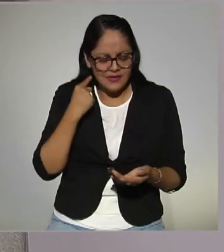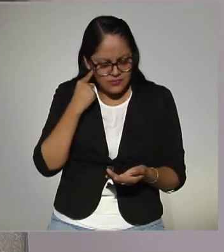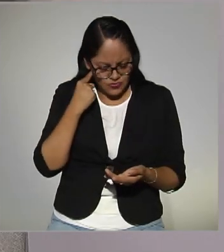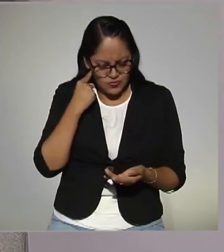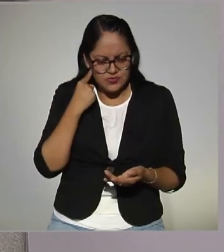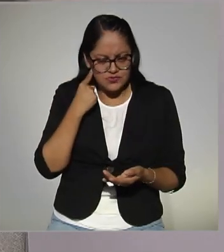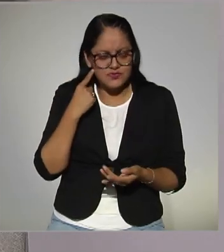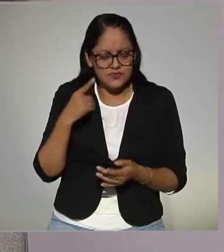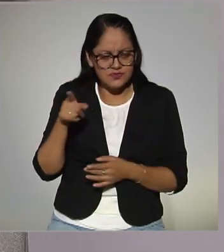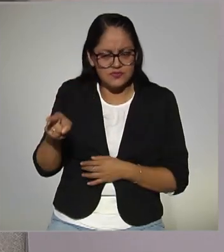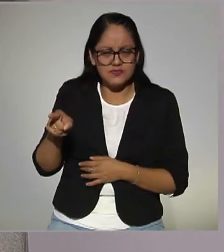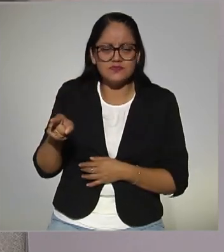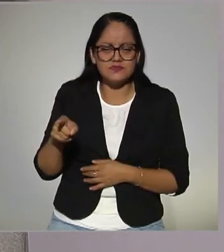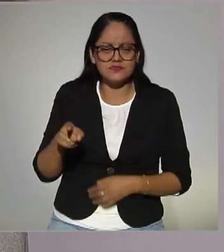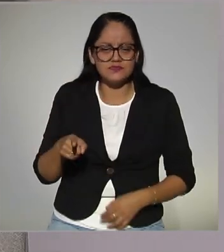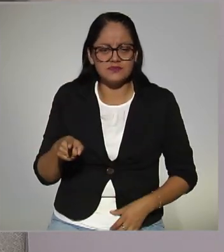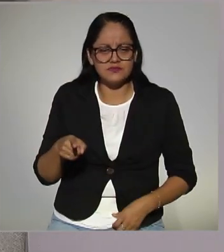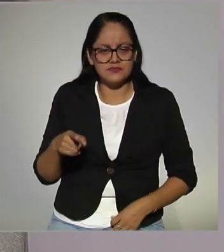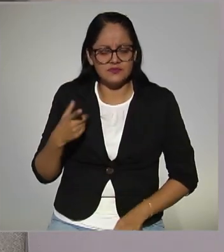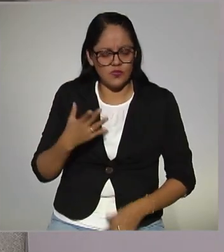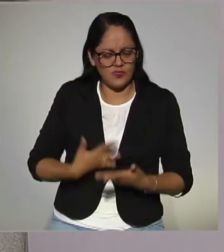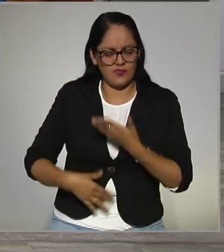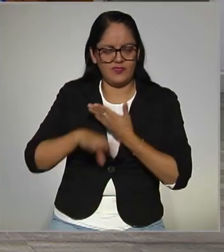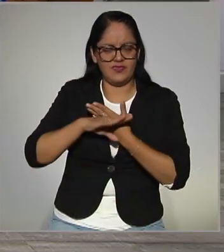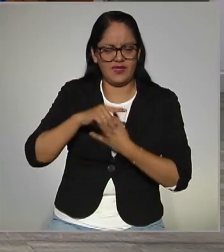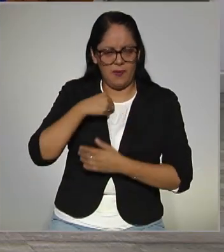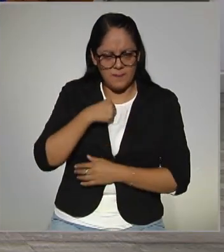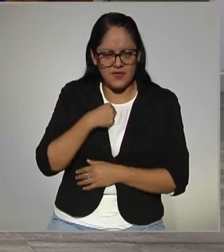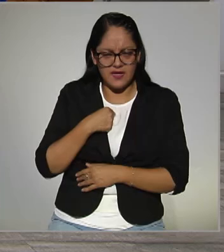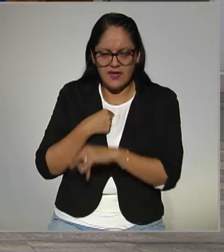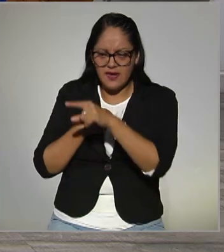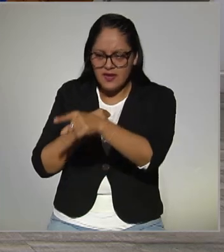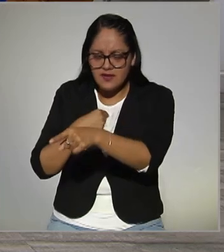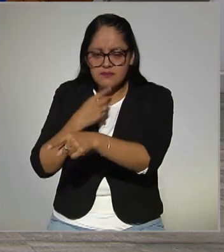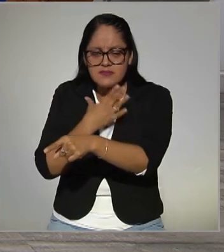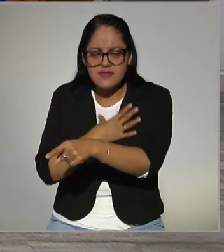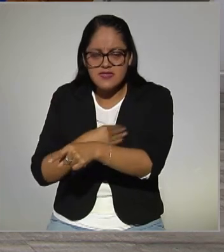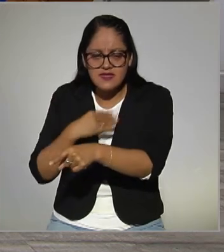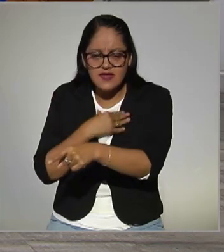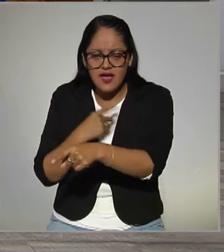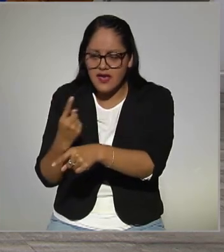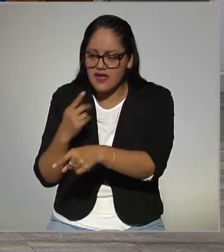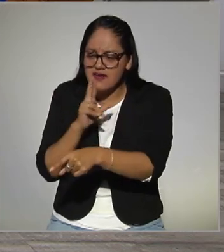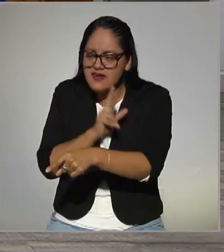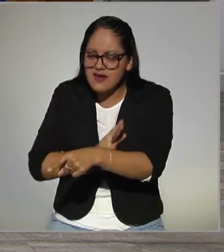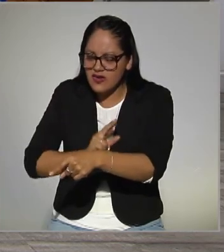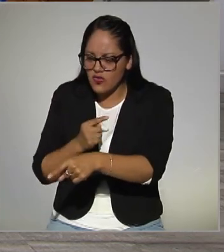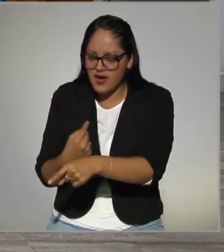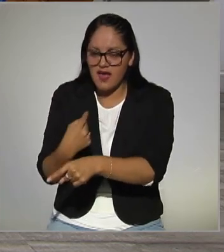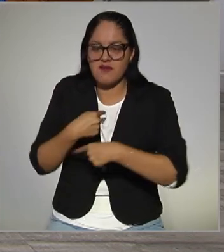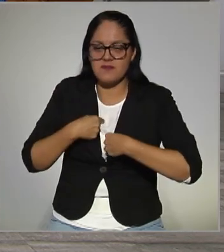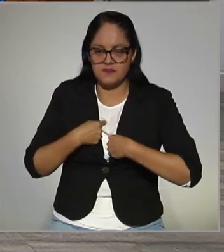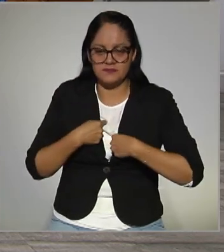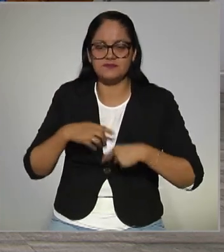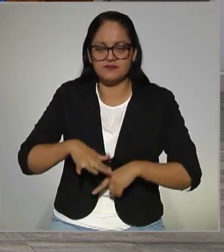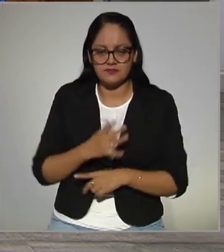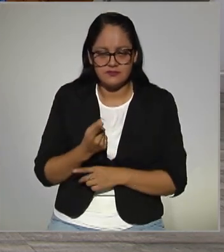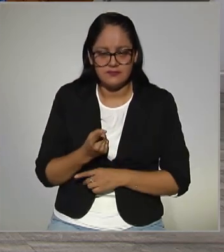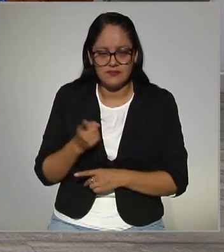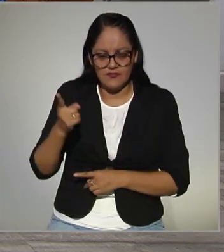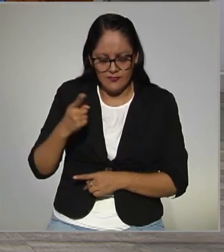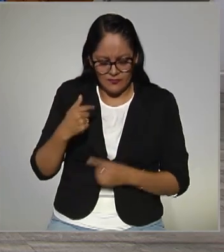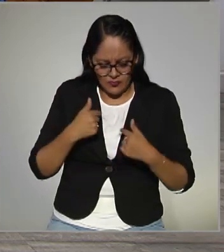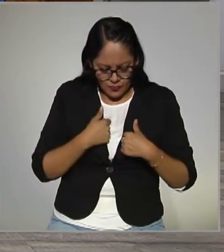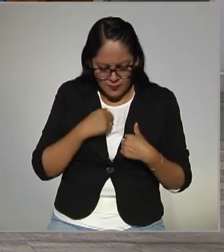el resentimiento contra mí. Mi hija tiene resentimiento contra mí por no cuidarla. Ella ya se generó ahí hasta